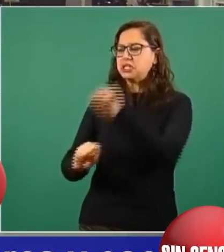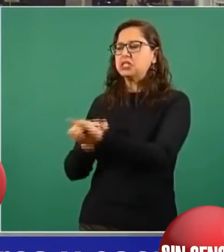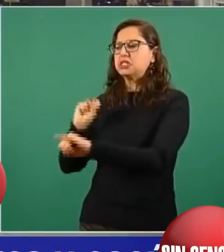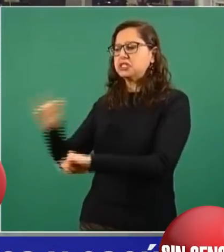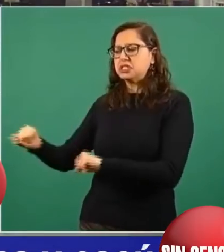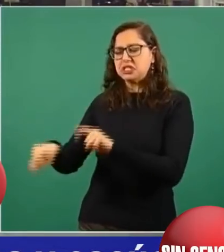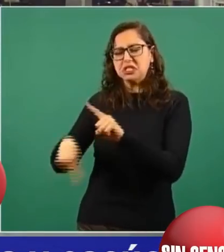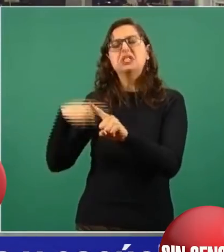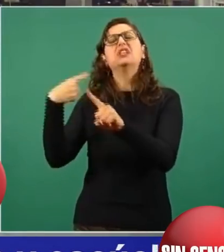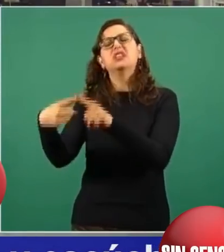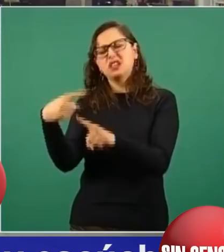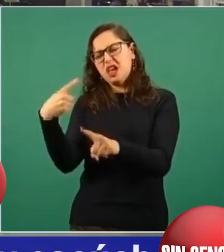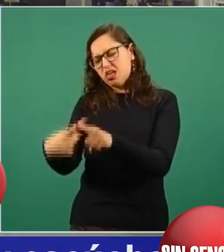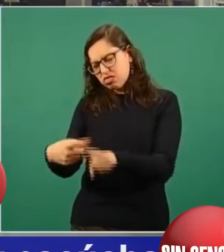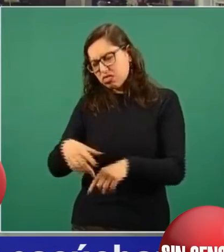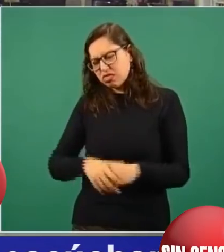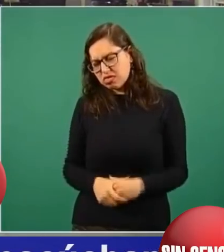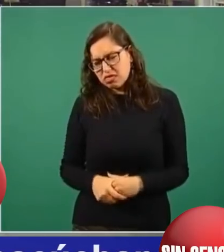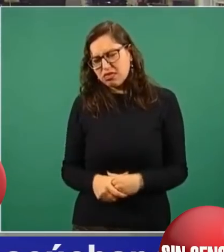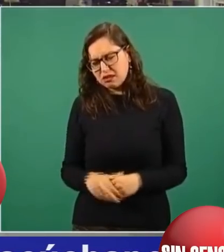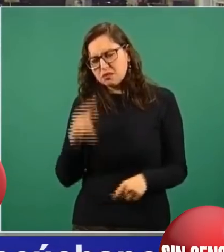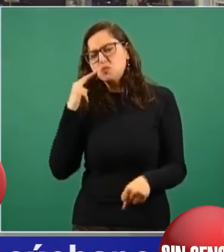o gastos?